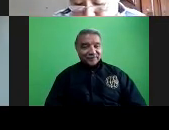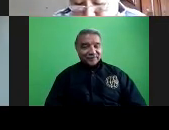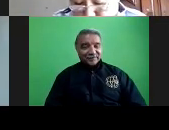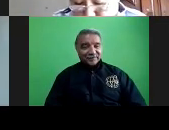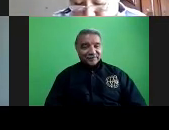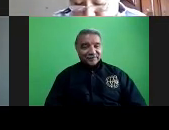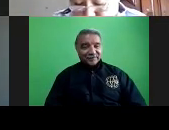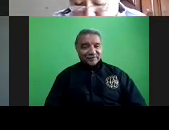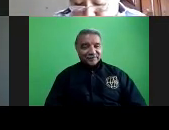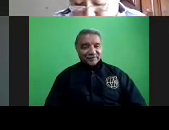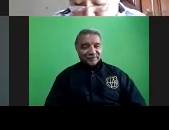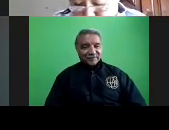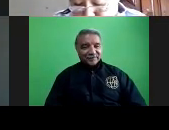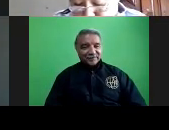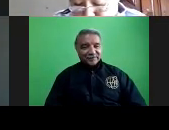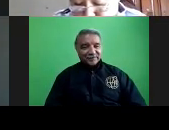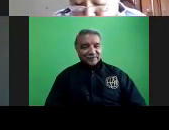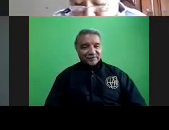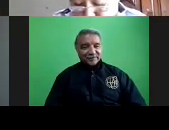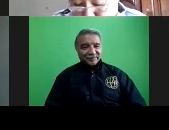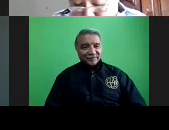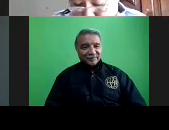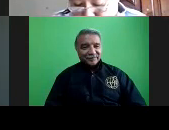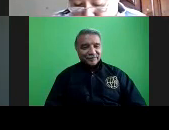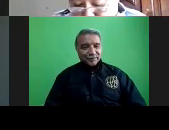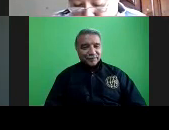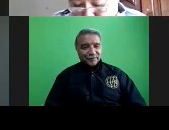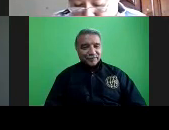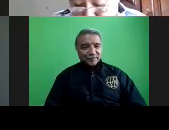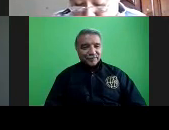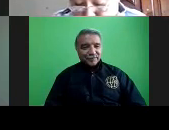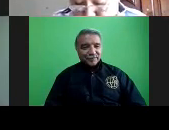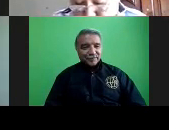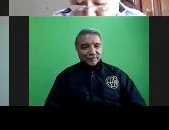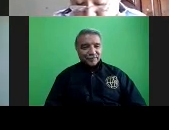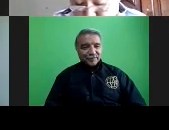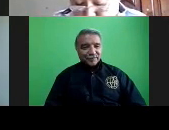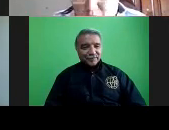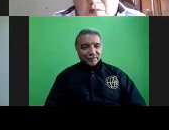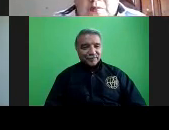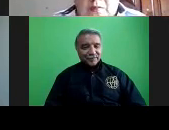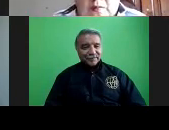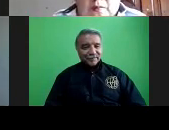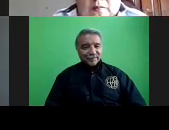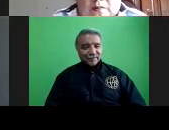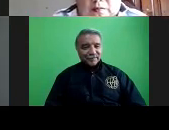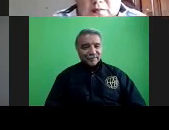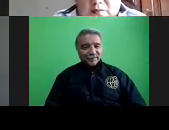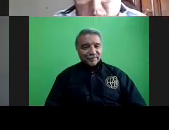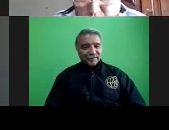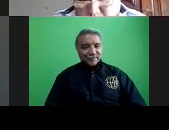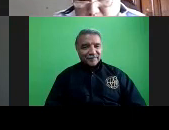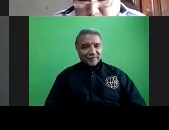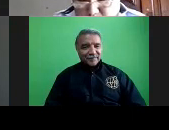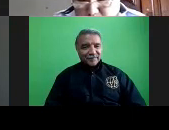En la siguiente fotografía podemos observar a 4 niños que están posando para una foto y están abrazados.